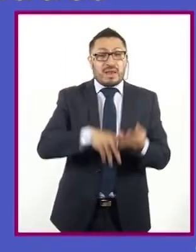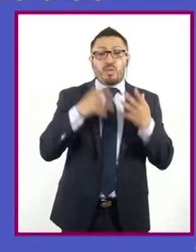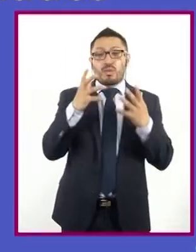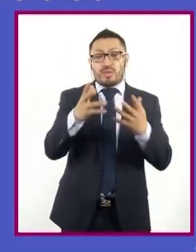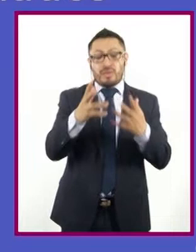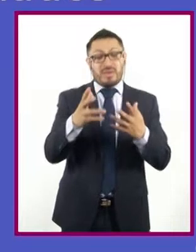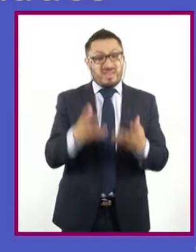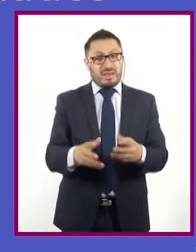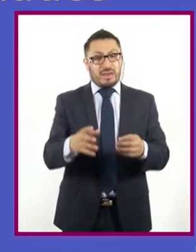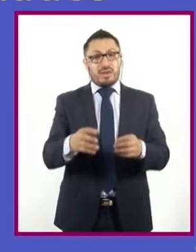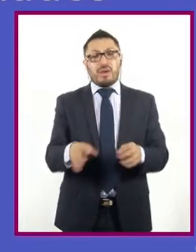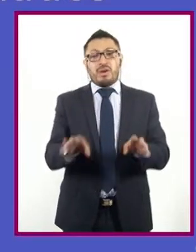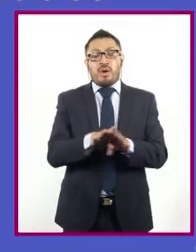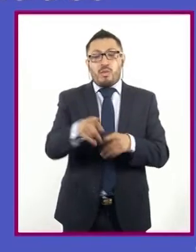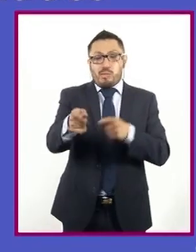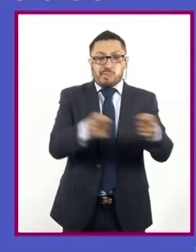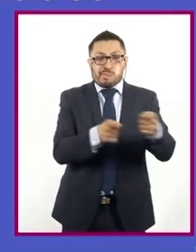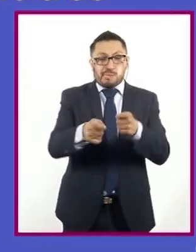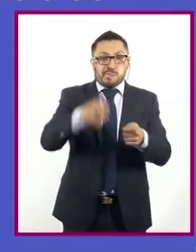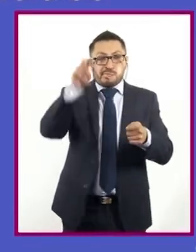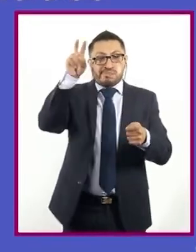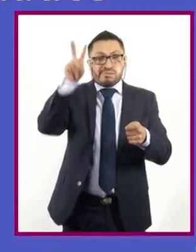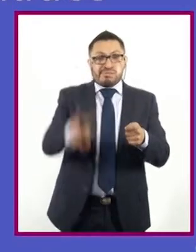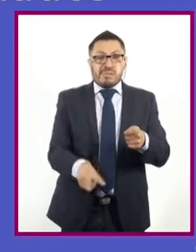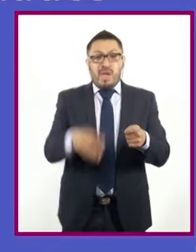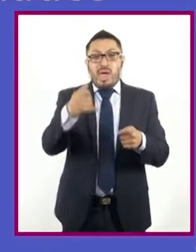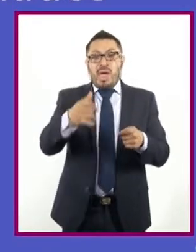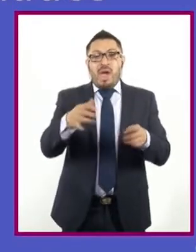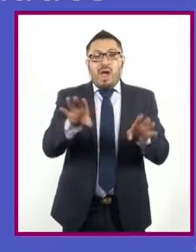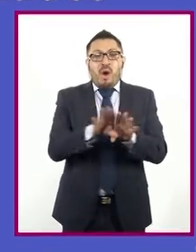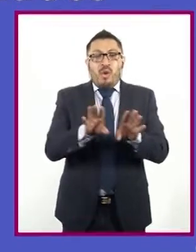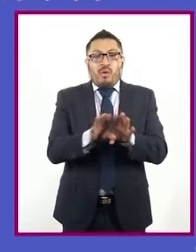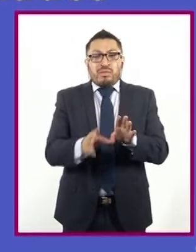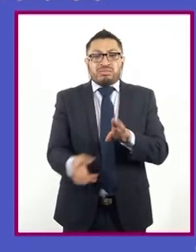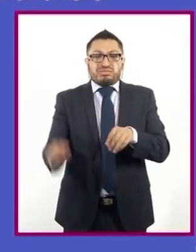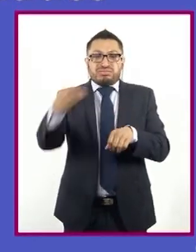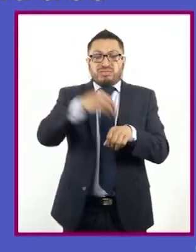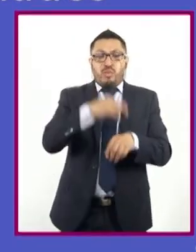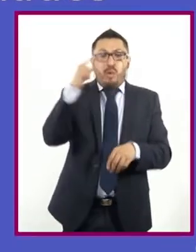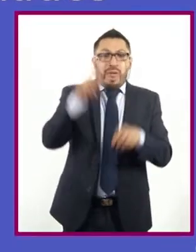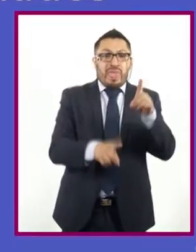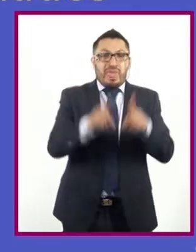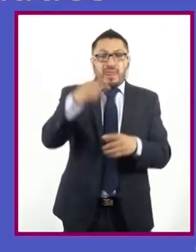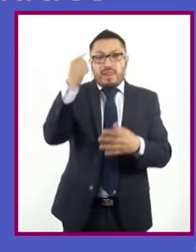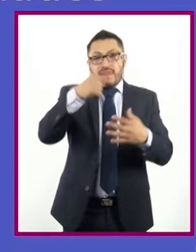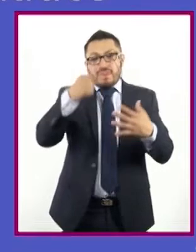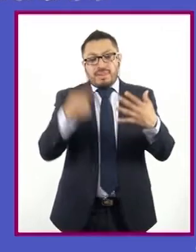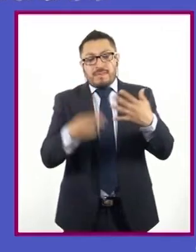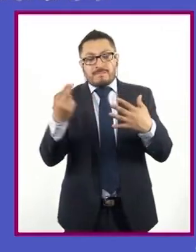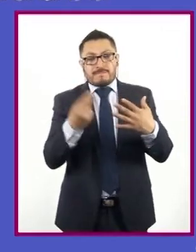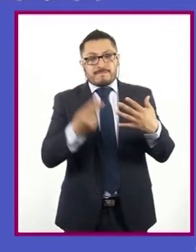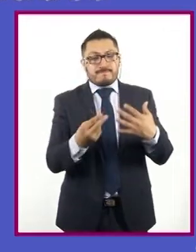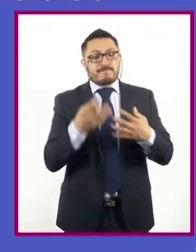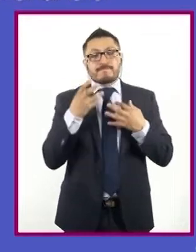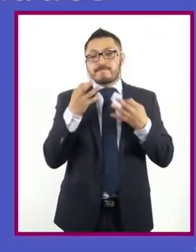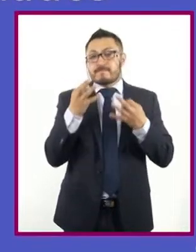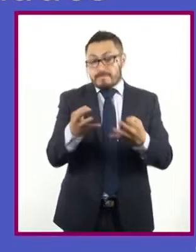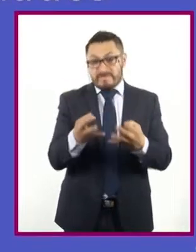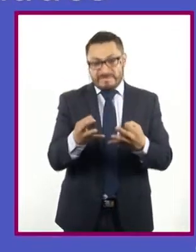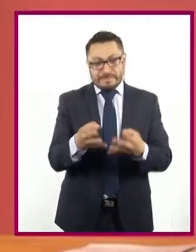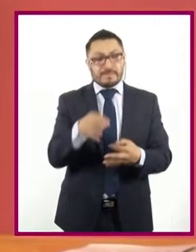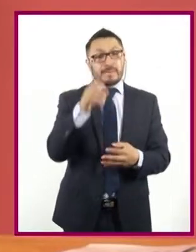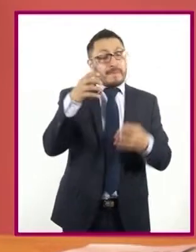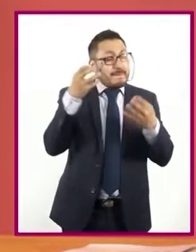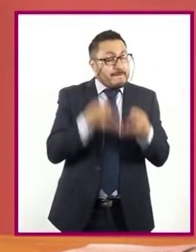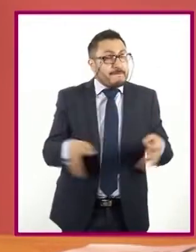humano por manipular la realidad y adaptarla a sus necesidades y sus antojos. Las grandes revoluciones